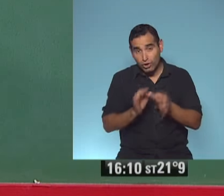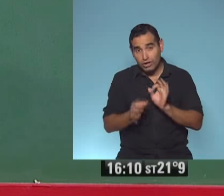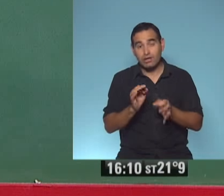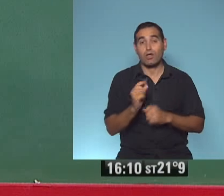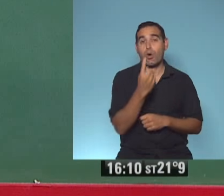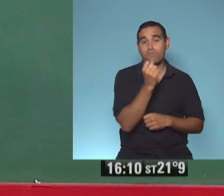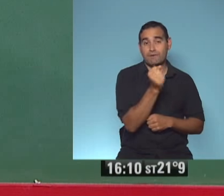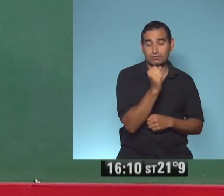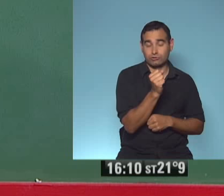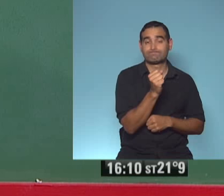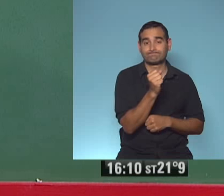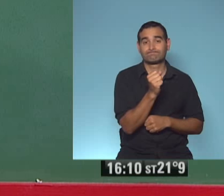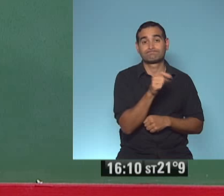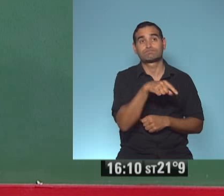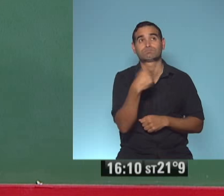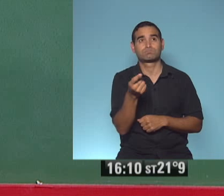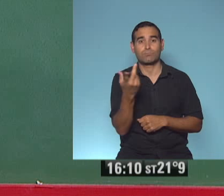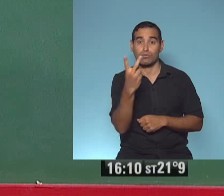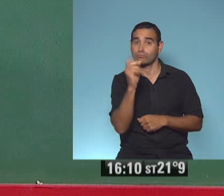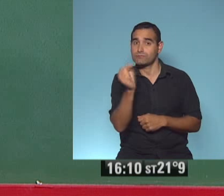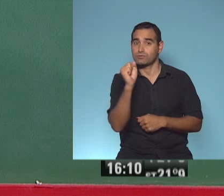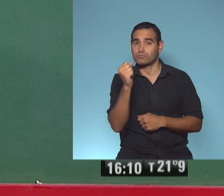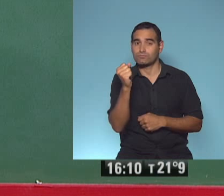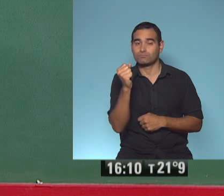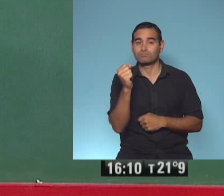de un peso. La de 2 pesos.